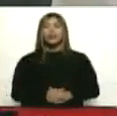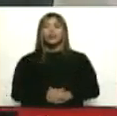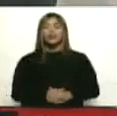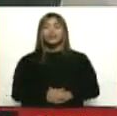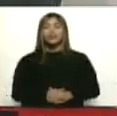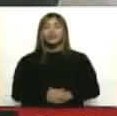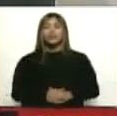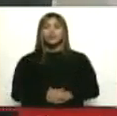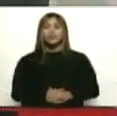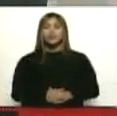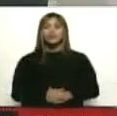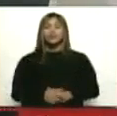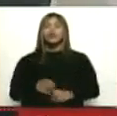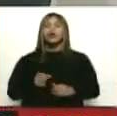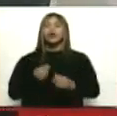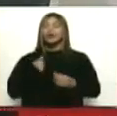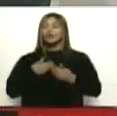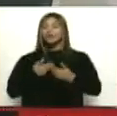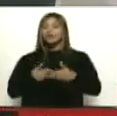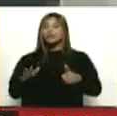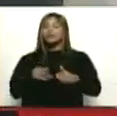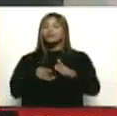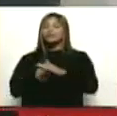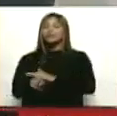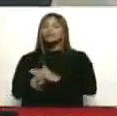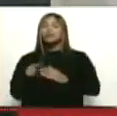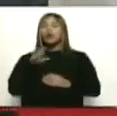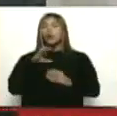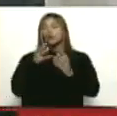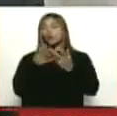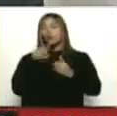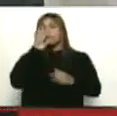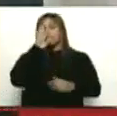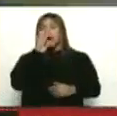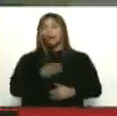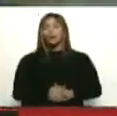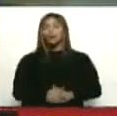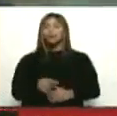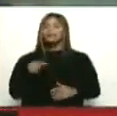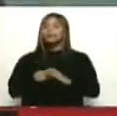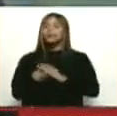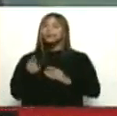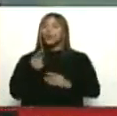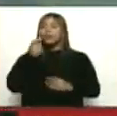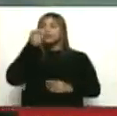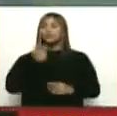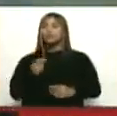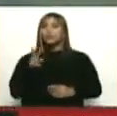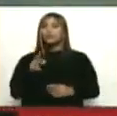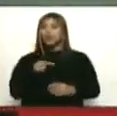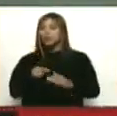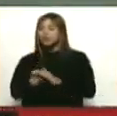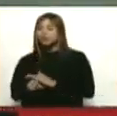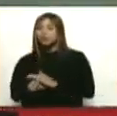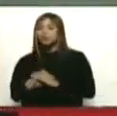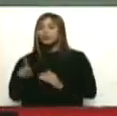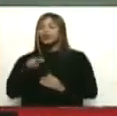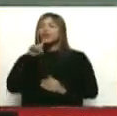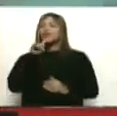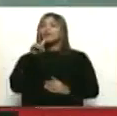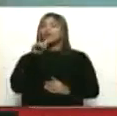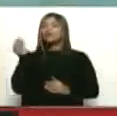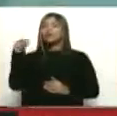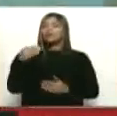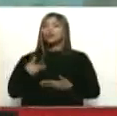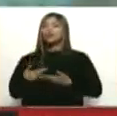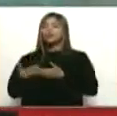persona natural que va a abrir una cuenta en cualquier banco, solamente por el hecho de ser venezolano, ya te piden información